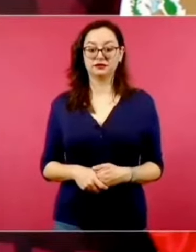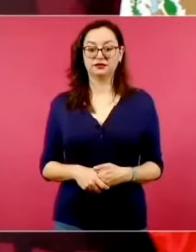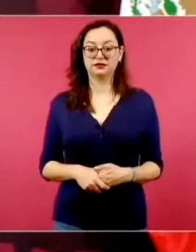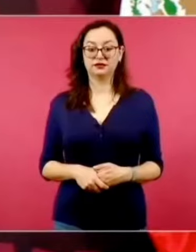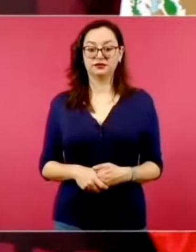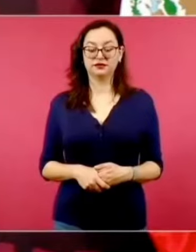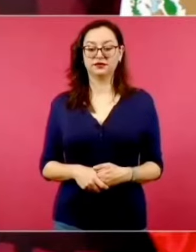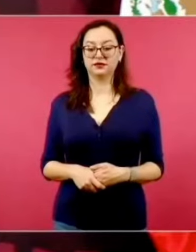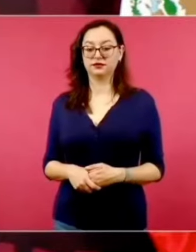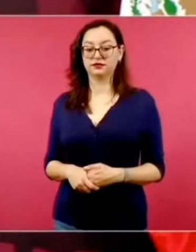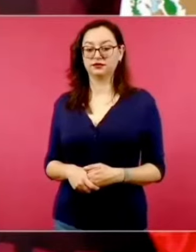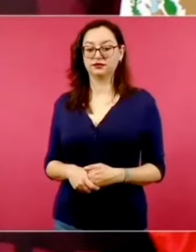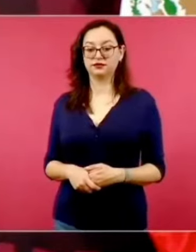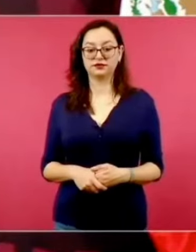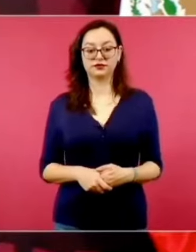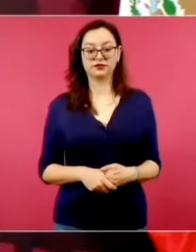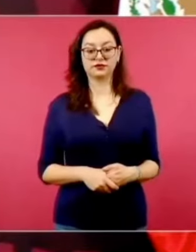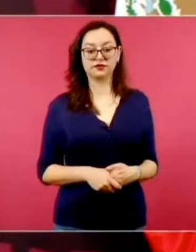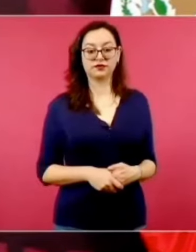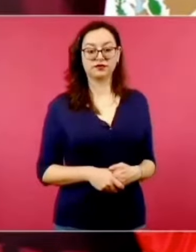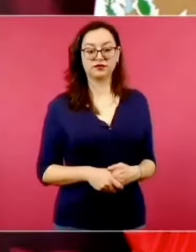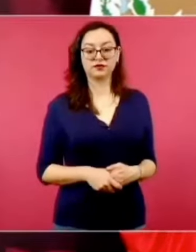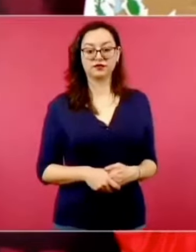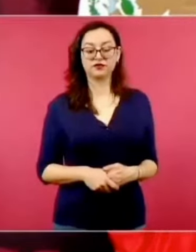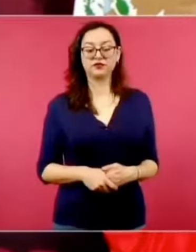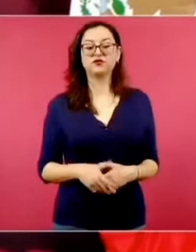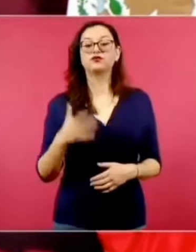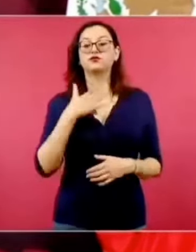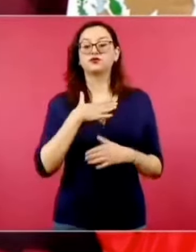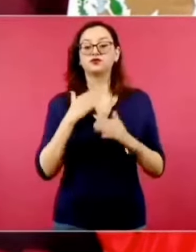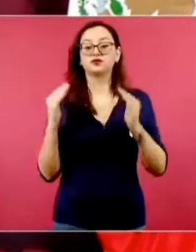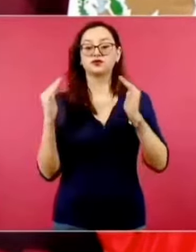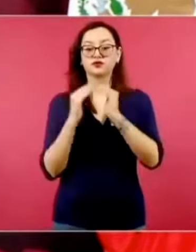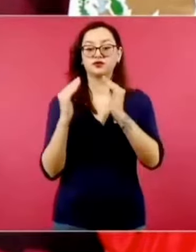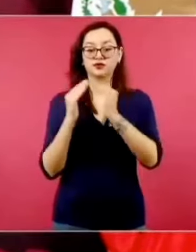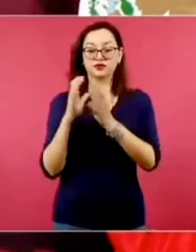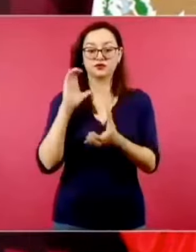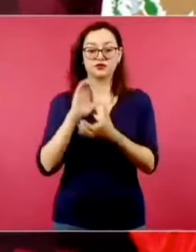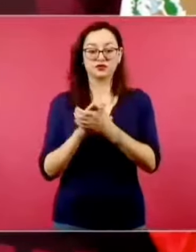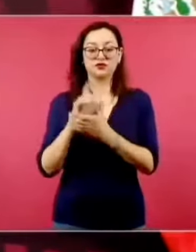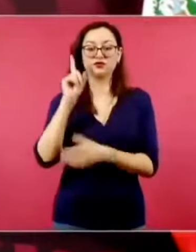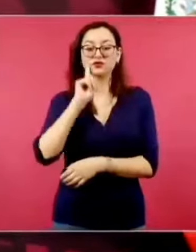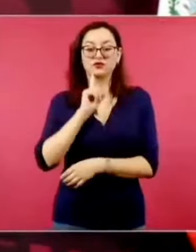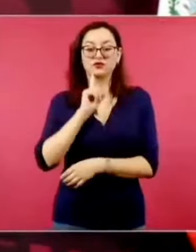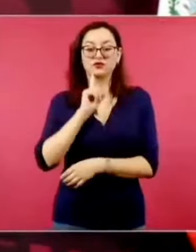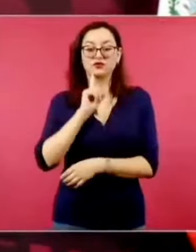Aunque en la casa Beatriz dice que que exagero porque le digo ya no escucho